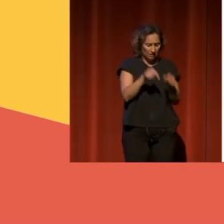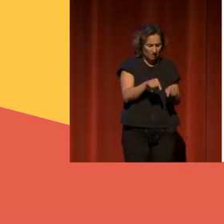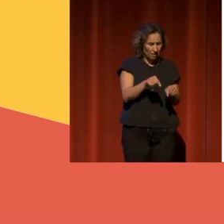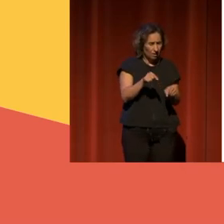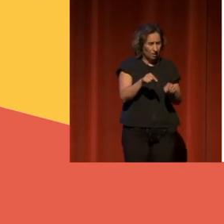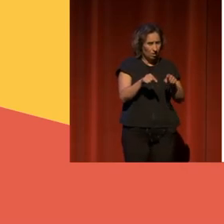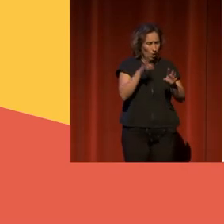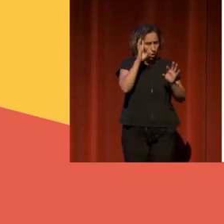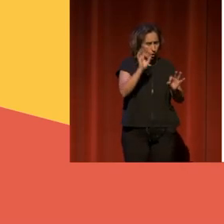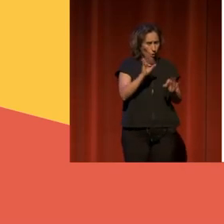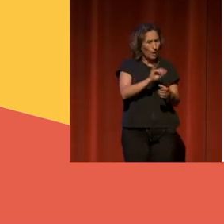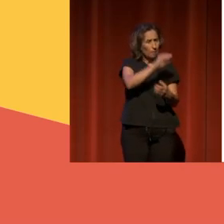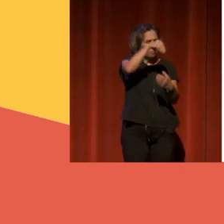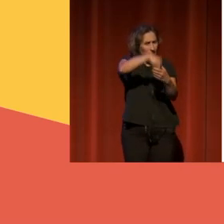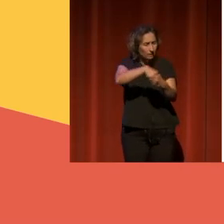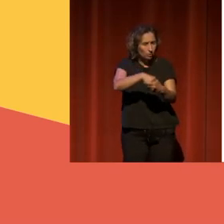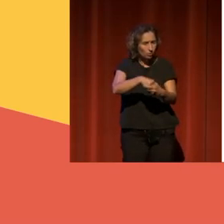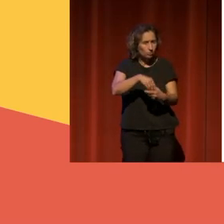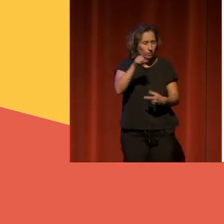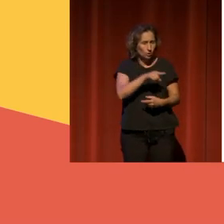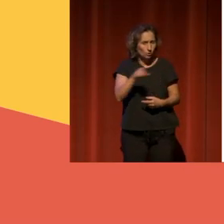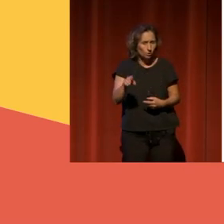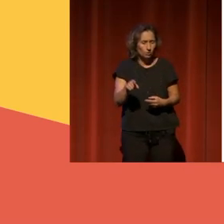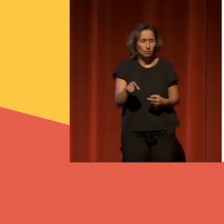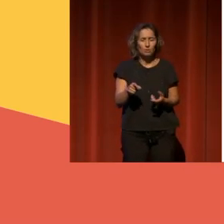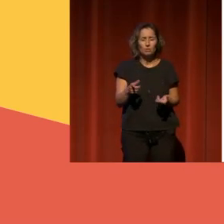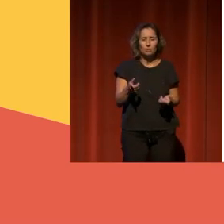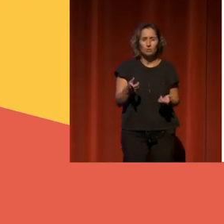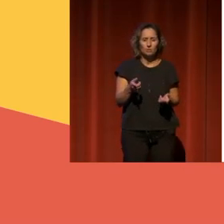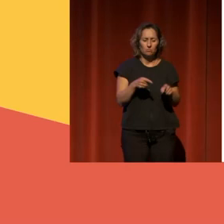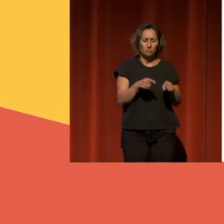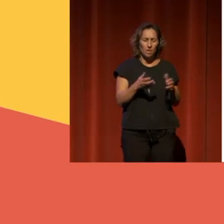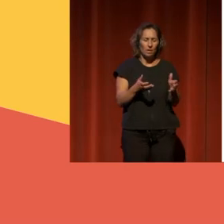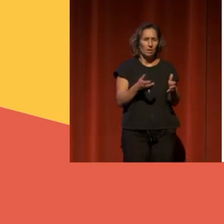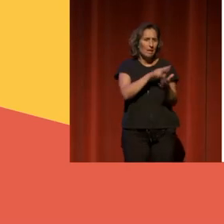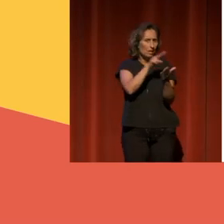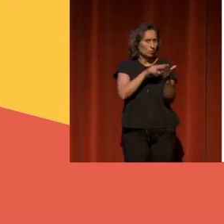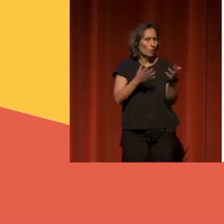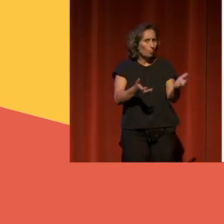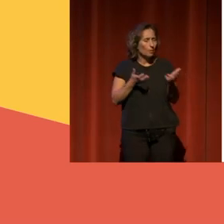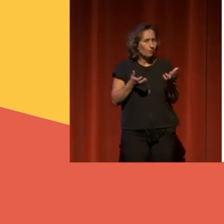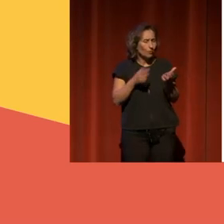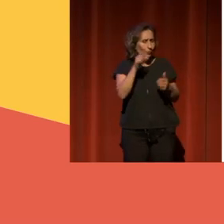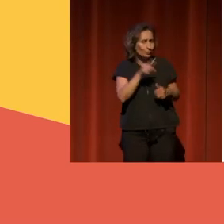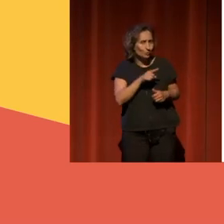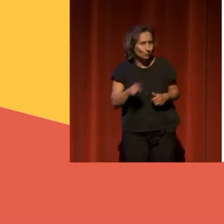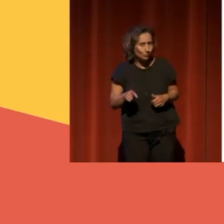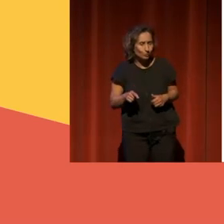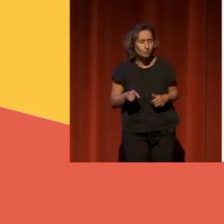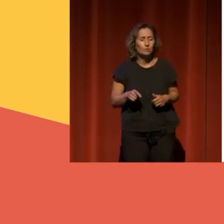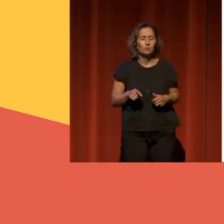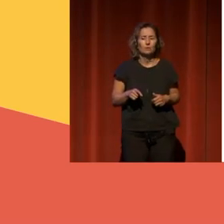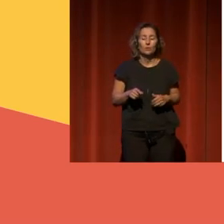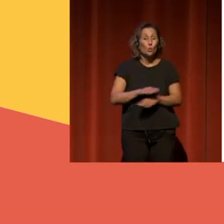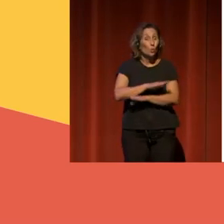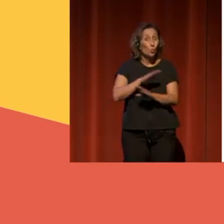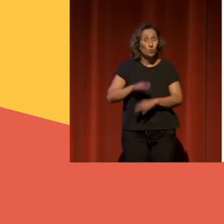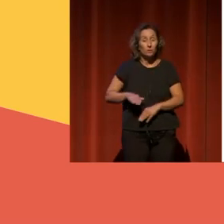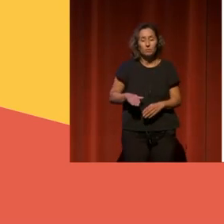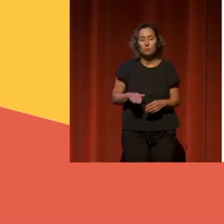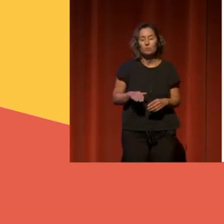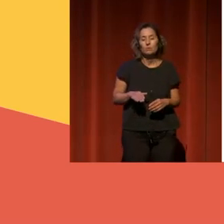este tipo de material o no? ¿Hay evidencias de sus posibles beneficios en la lectura? Y, por último, yo creo que más